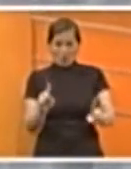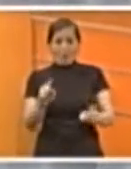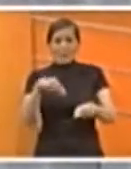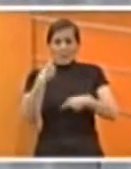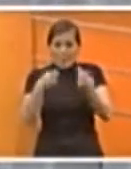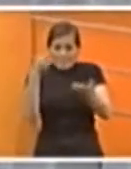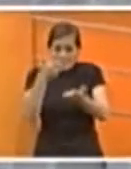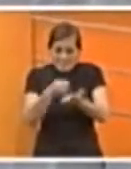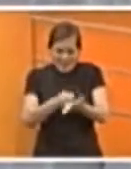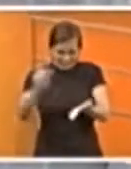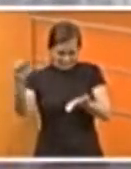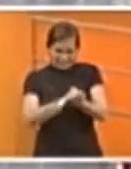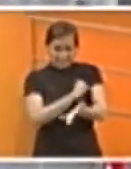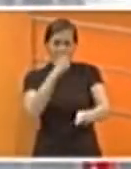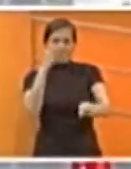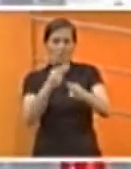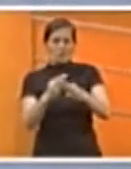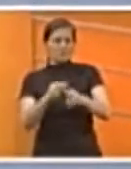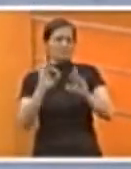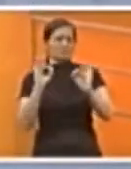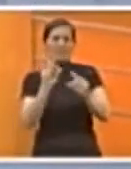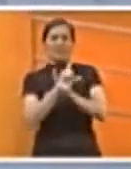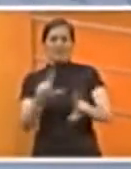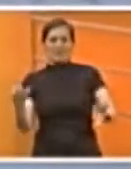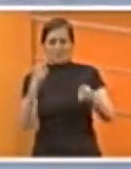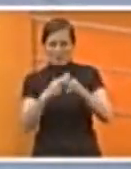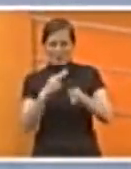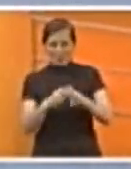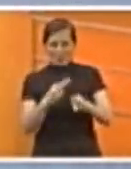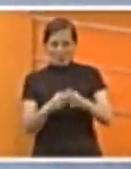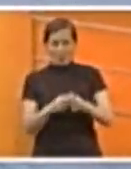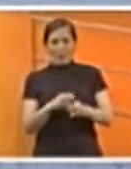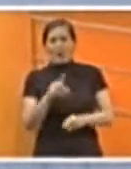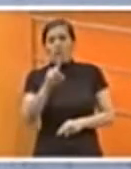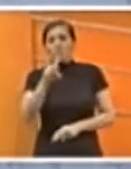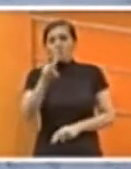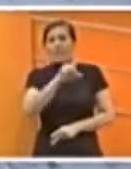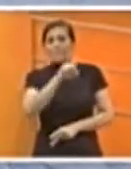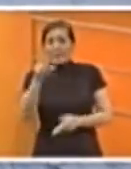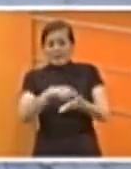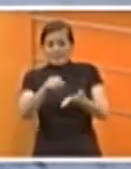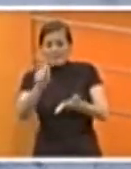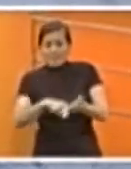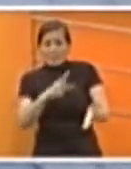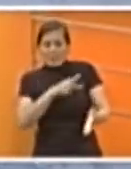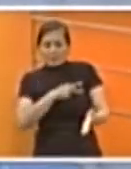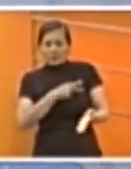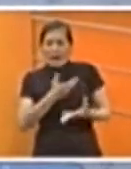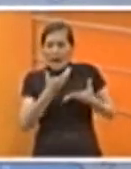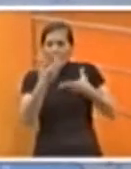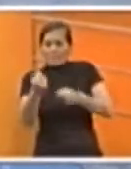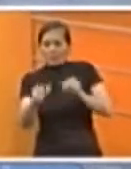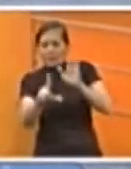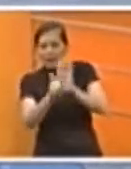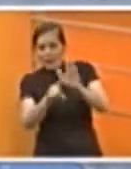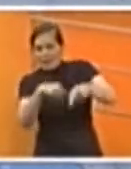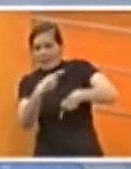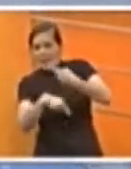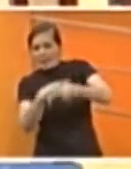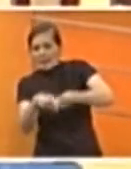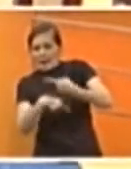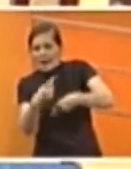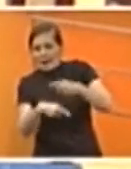inmediata del deudor apenas cancelada la cuenta. Unas 12.000 firmas de personas que apoyan la eliminación o al menos la